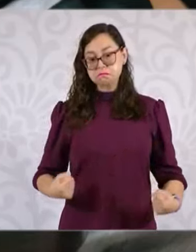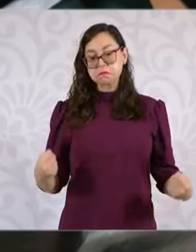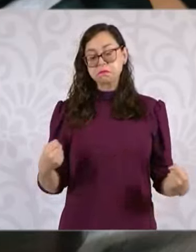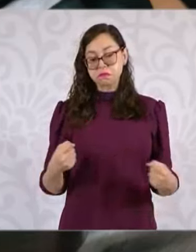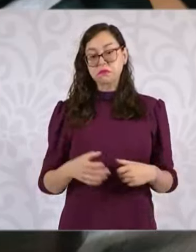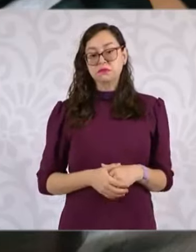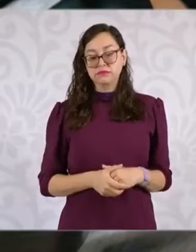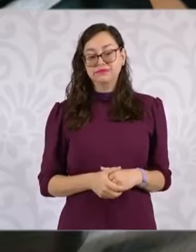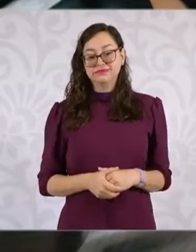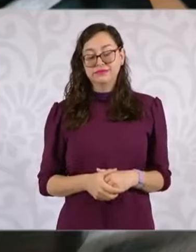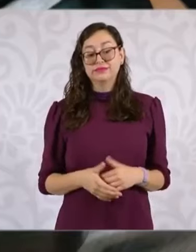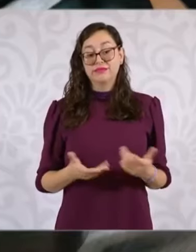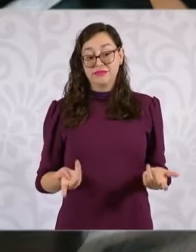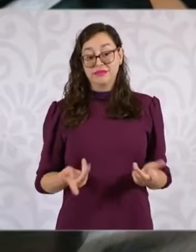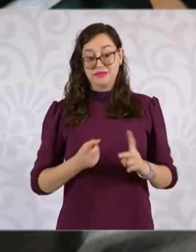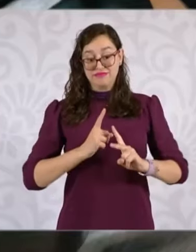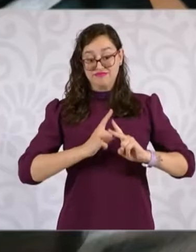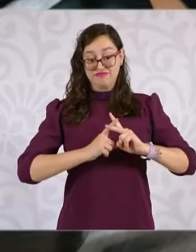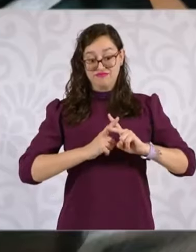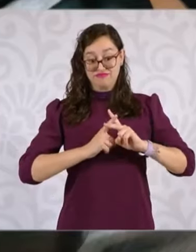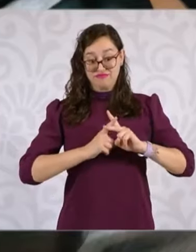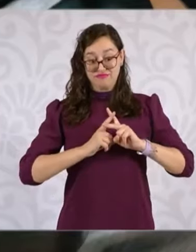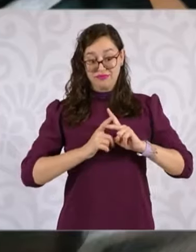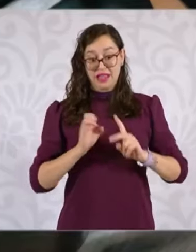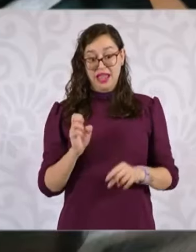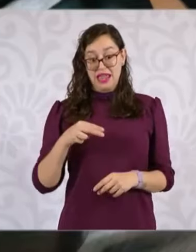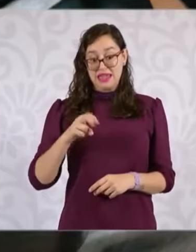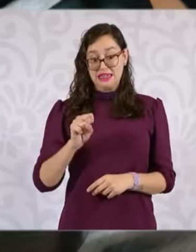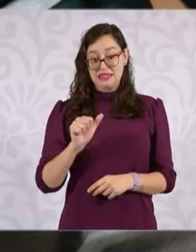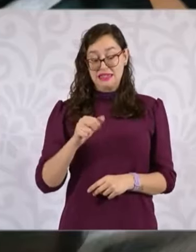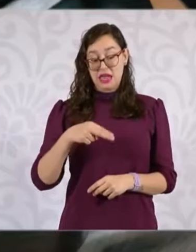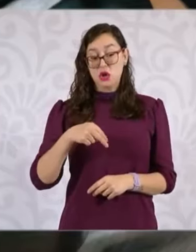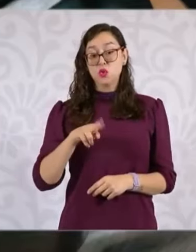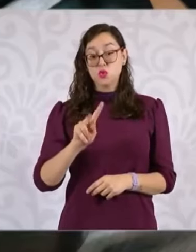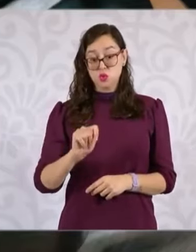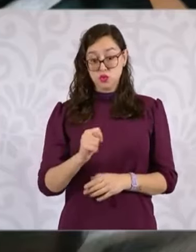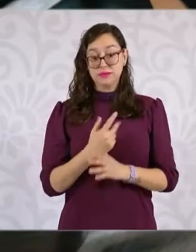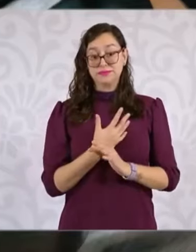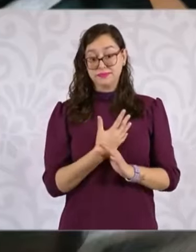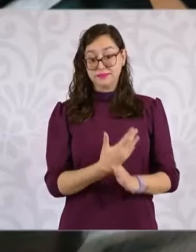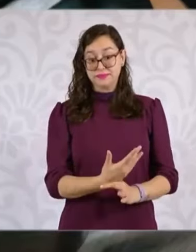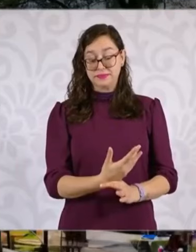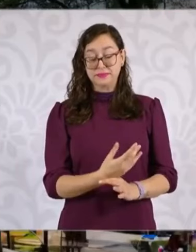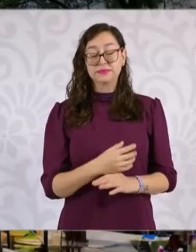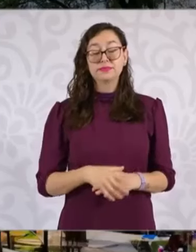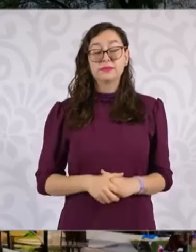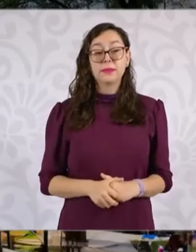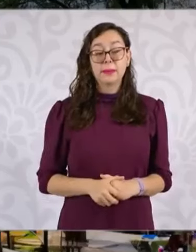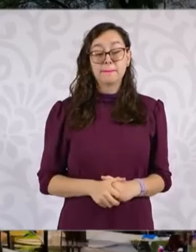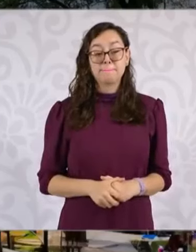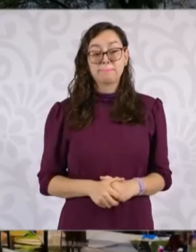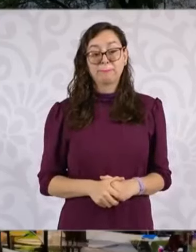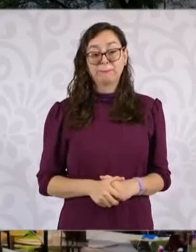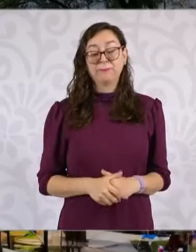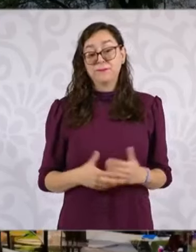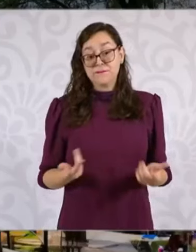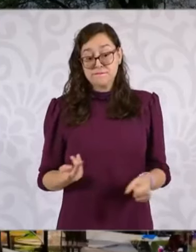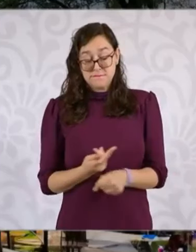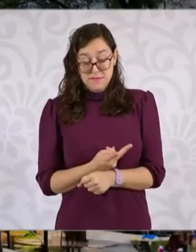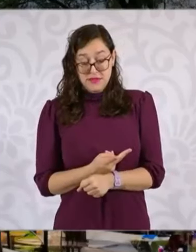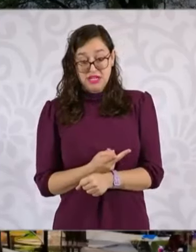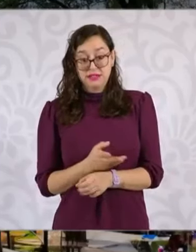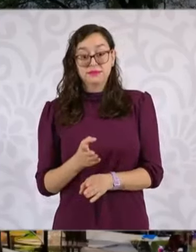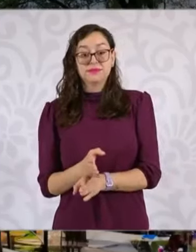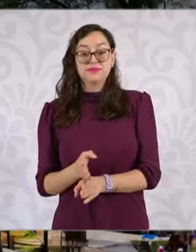Salud y Nutrición en Sanud. ¿Qué pasó? Pues que en el periodo